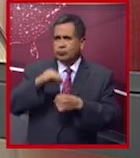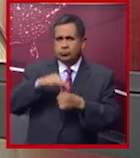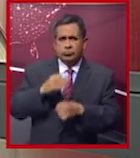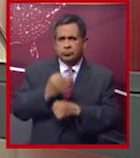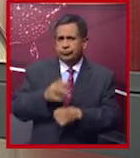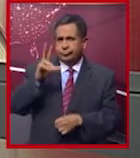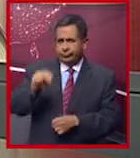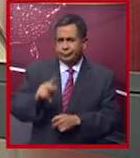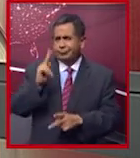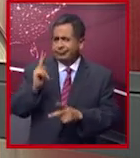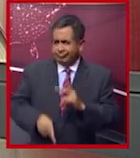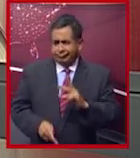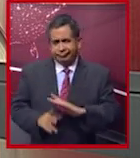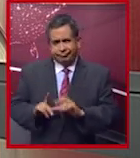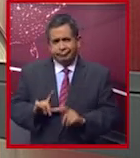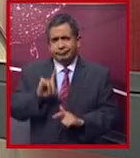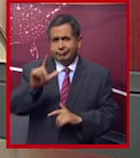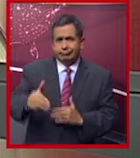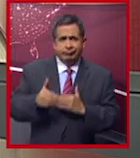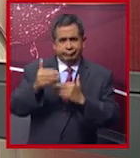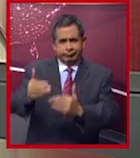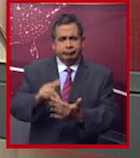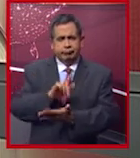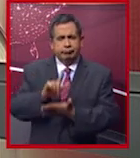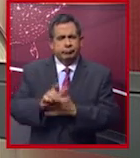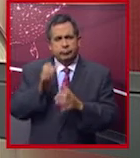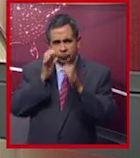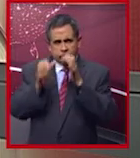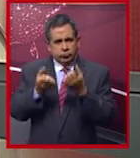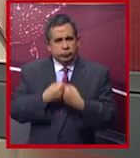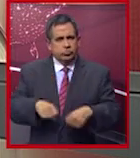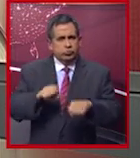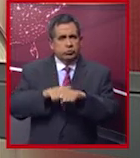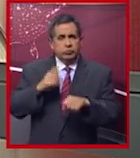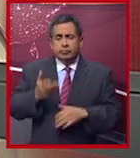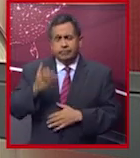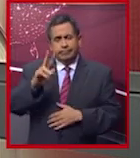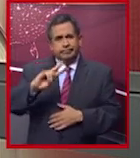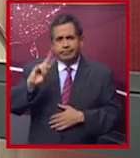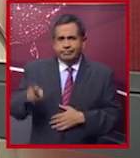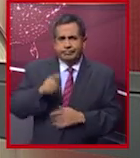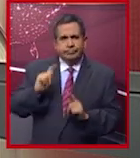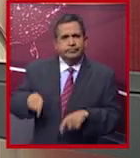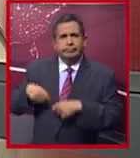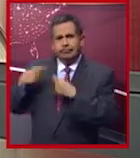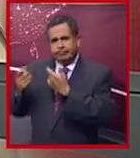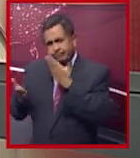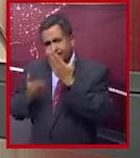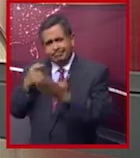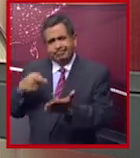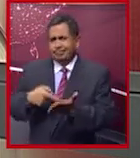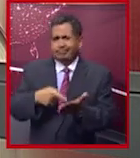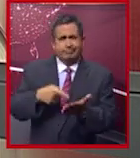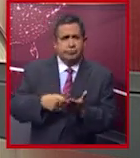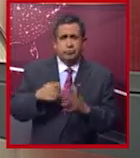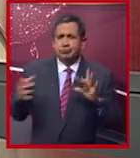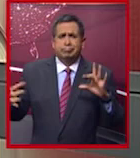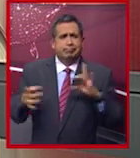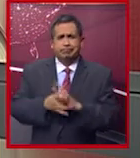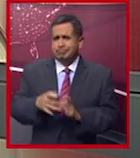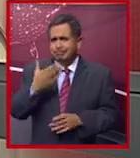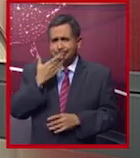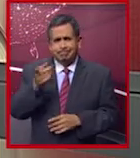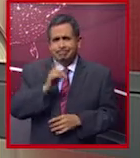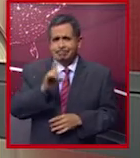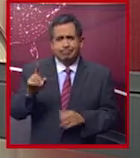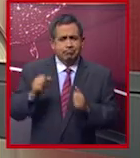se expide la Ley General de Comunicación Social, con las que solicitaron al Pleno devolver el proyecto al considerar que no se cumple con lo mandatado por